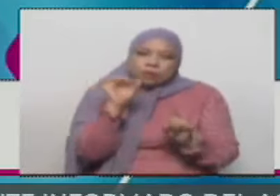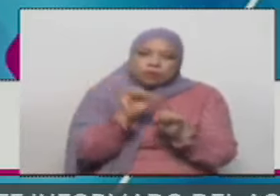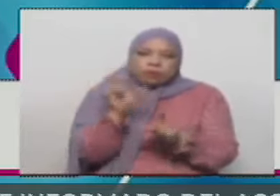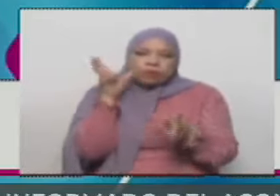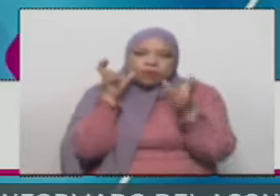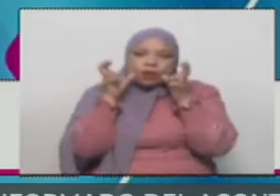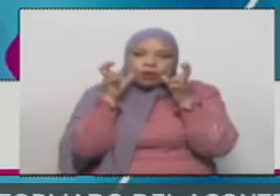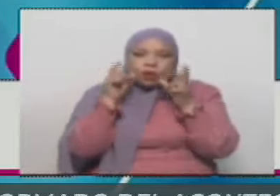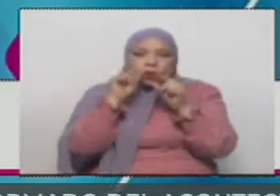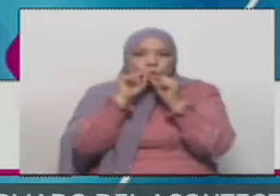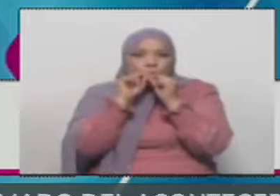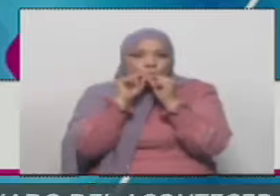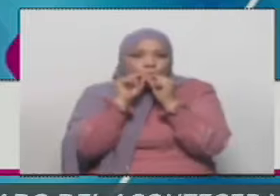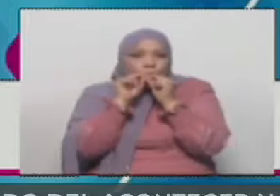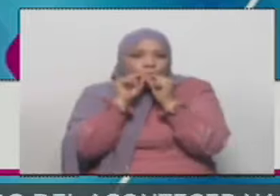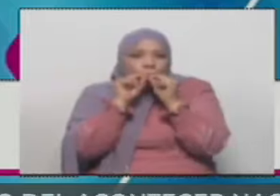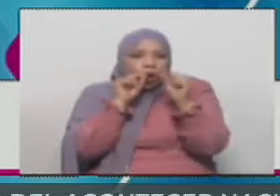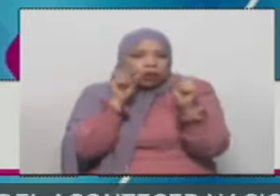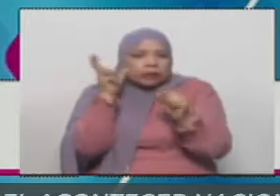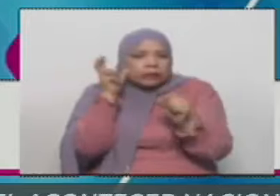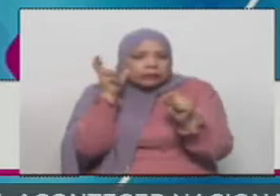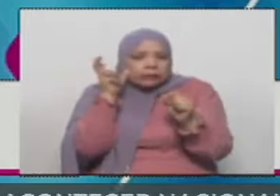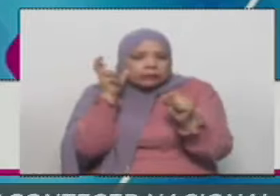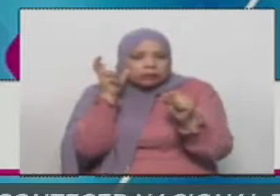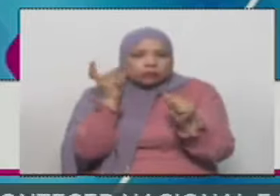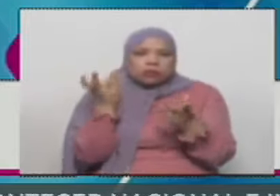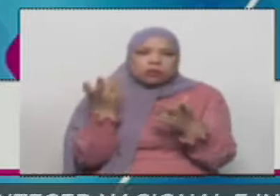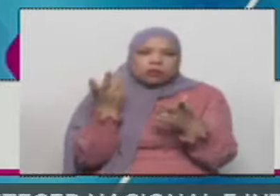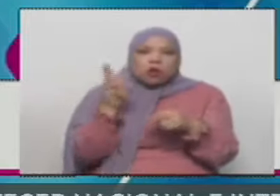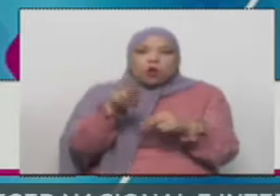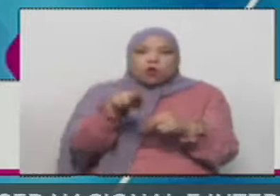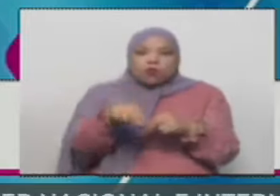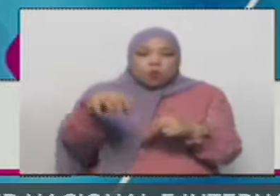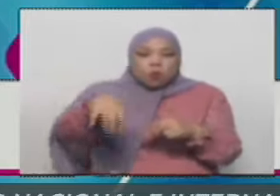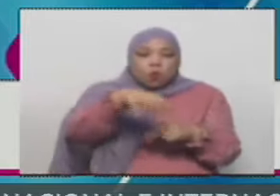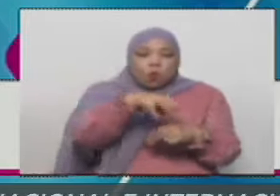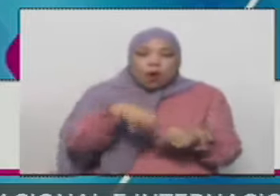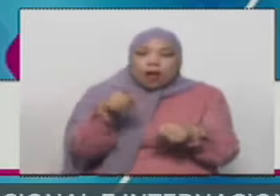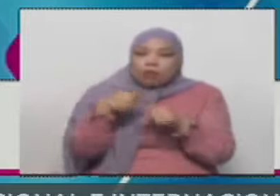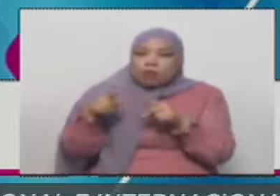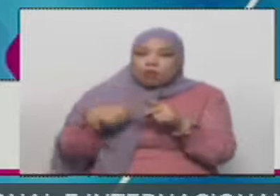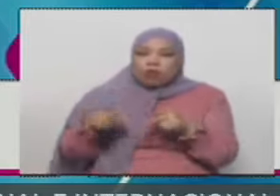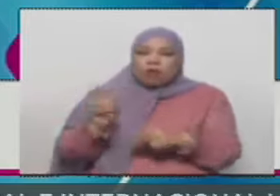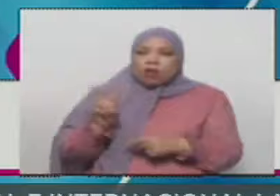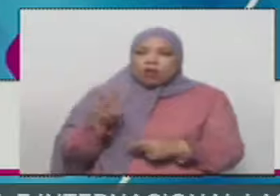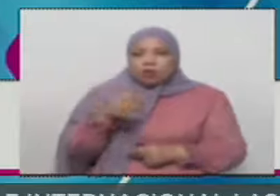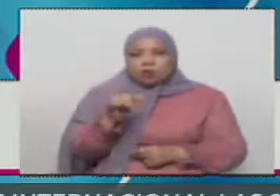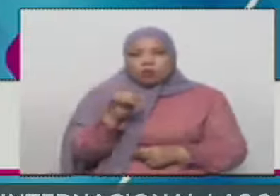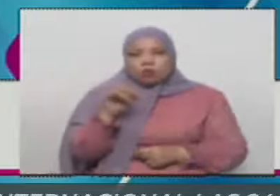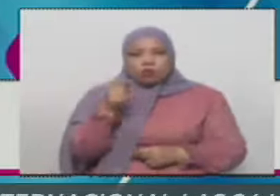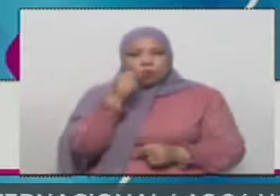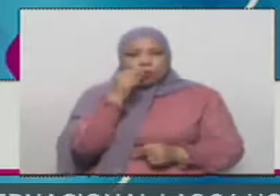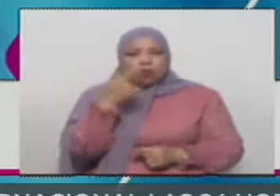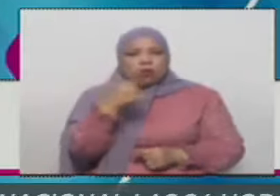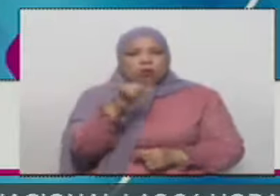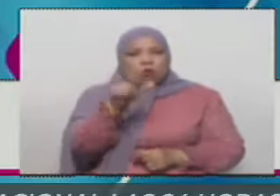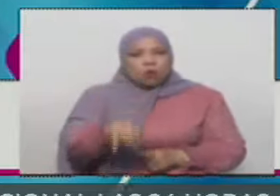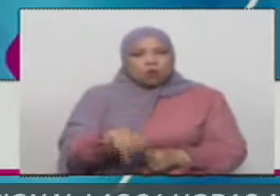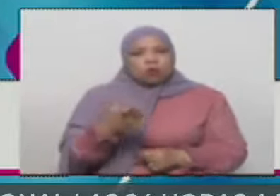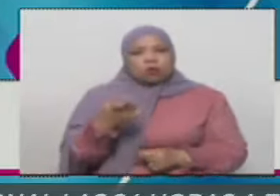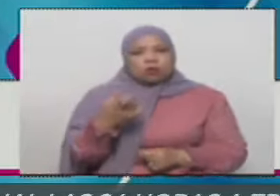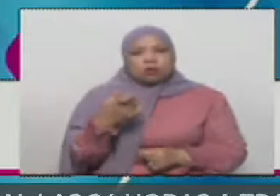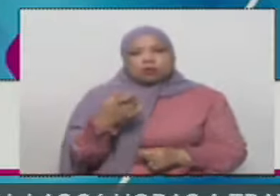el pito, ¿verdad? En ninguna otra de las diversiones del Oriente venezolano usan el pito, es en la isla